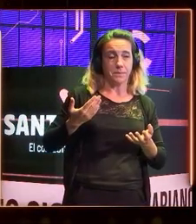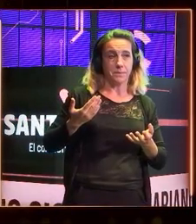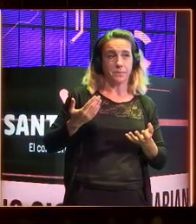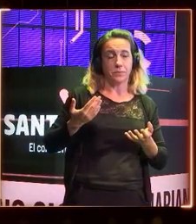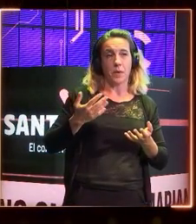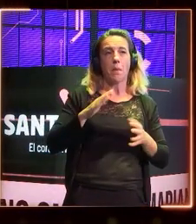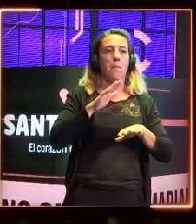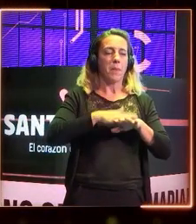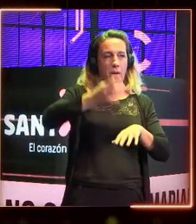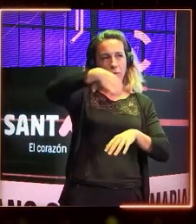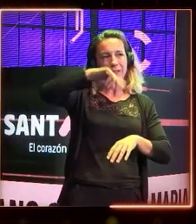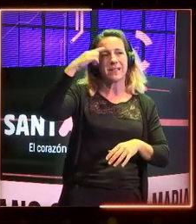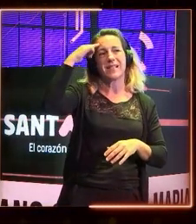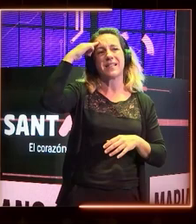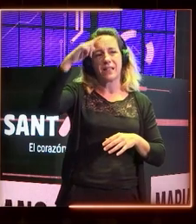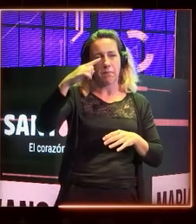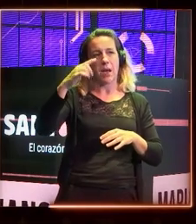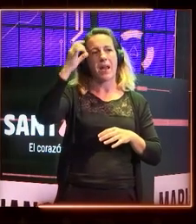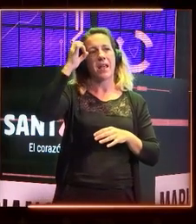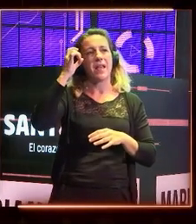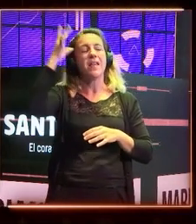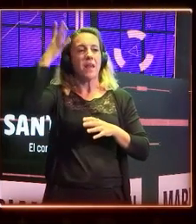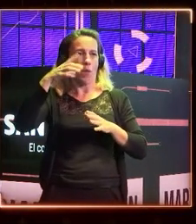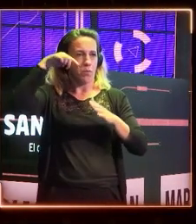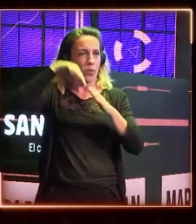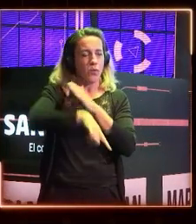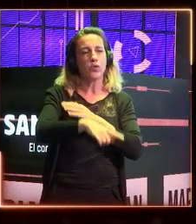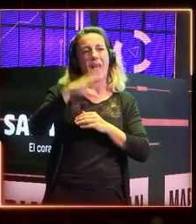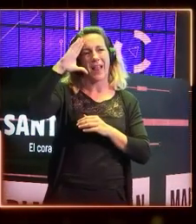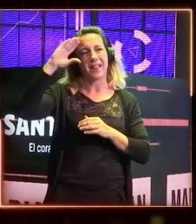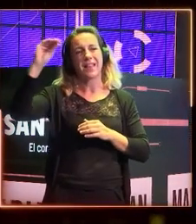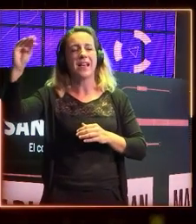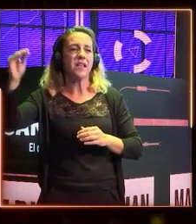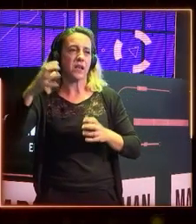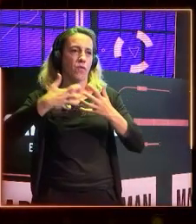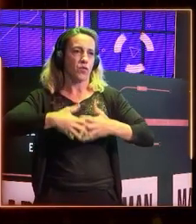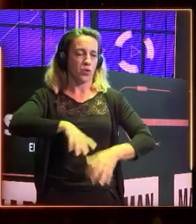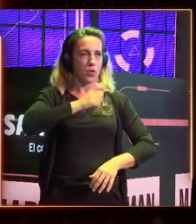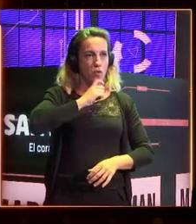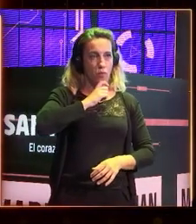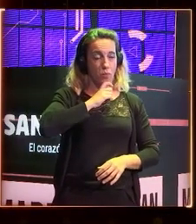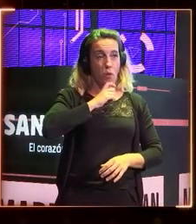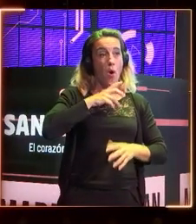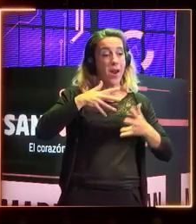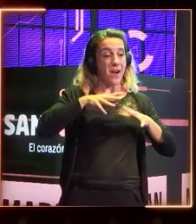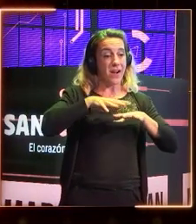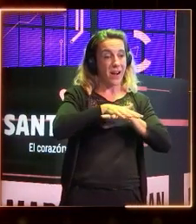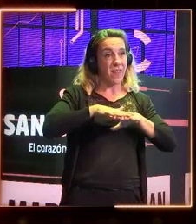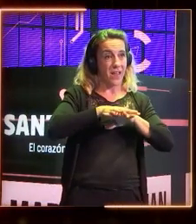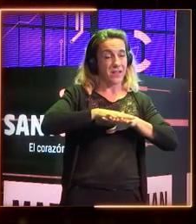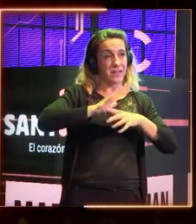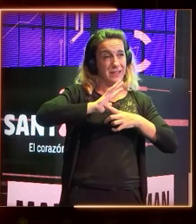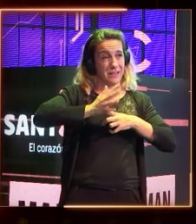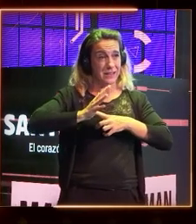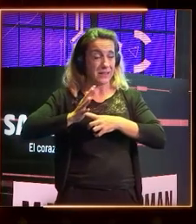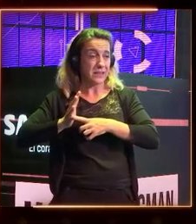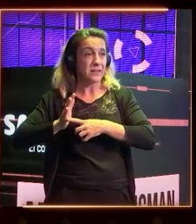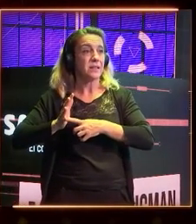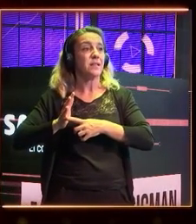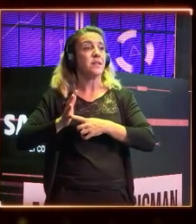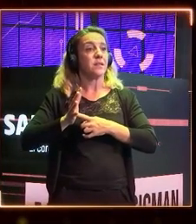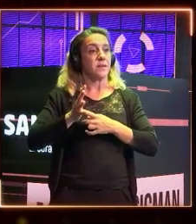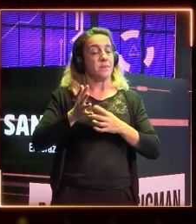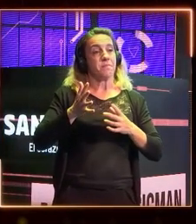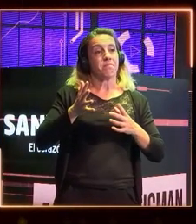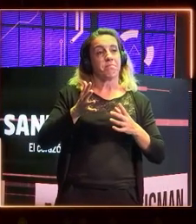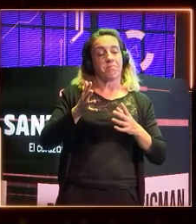dar una idea muy profunda sobre Cómo funciona la inteligencia las redes neuronales son objetos muy simples que se basan también son antropomórficos